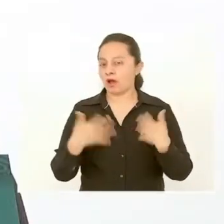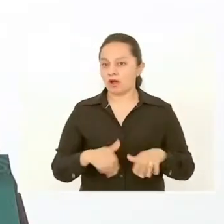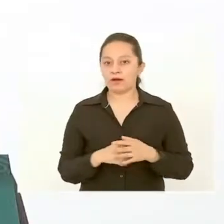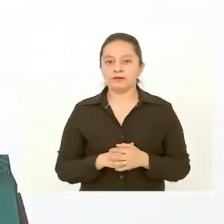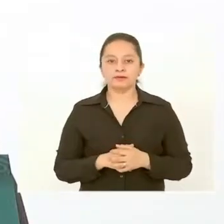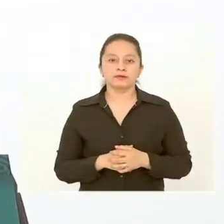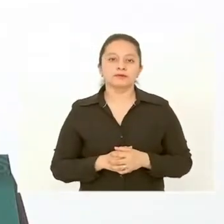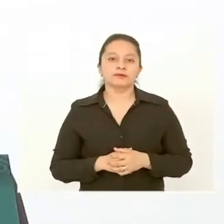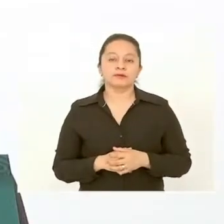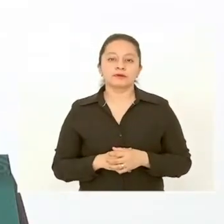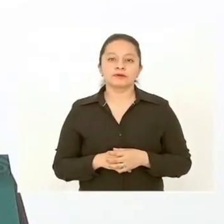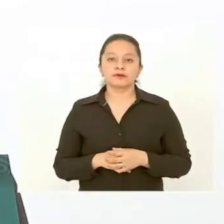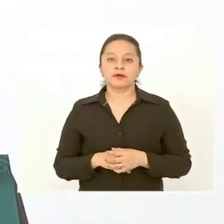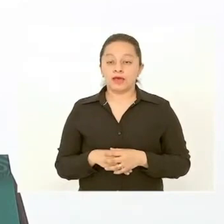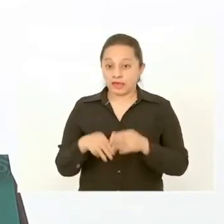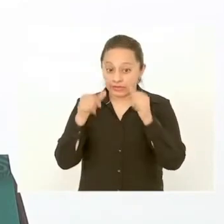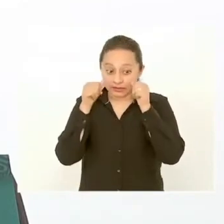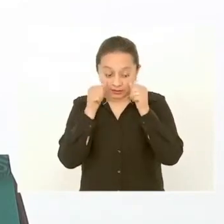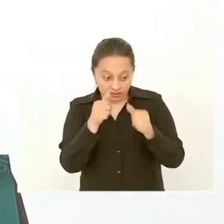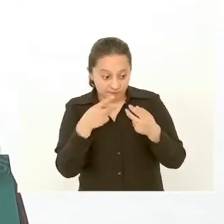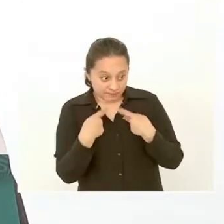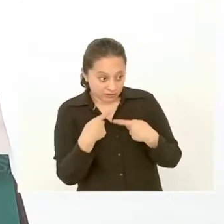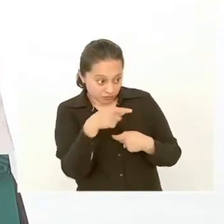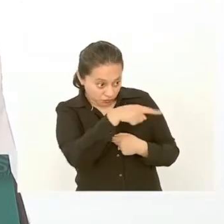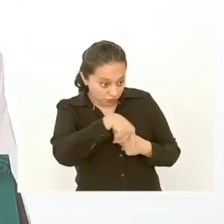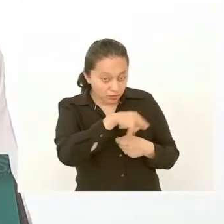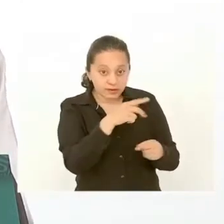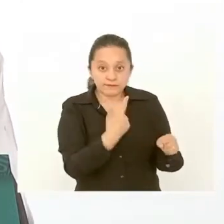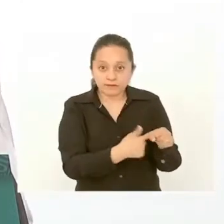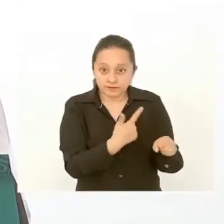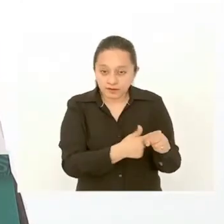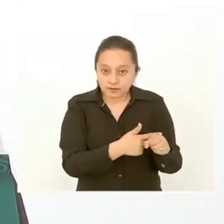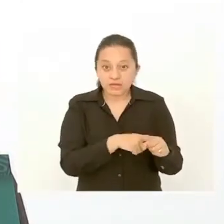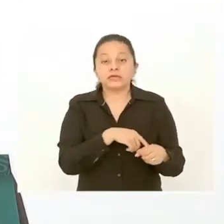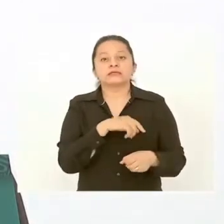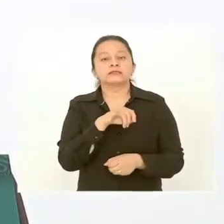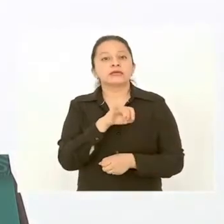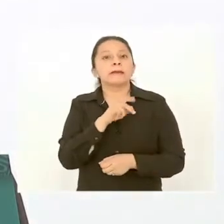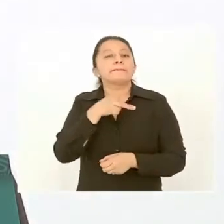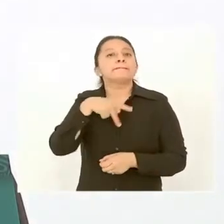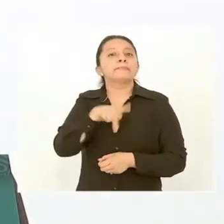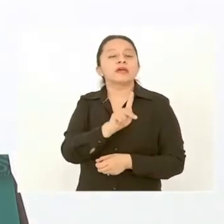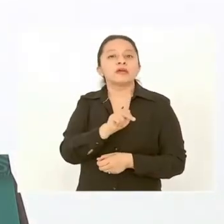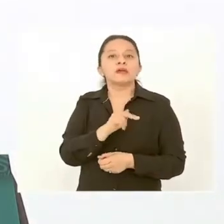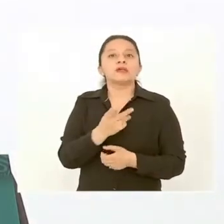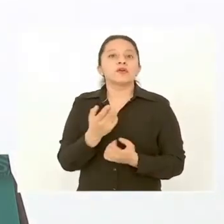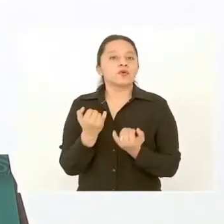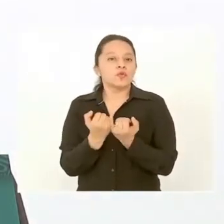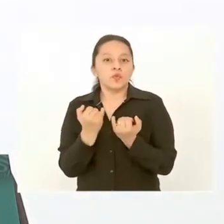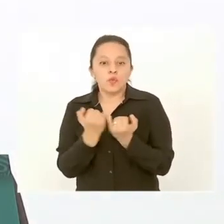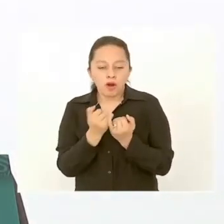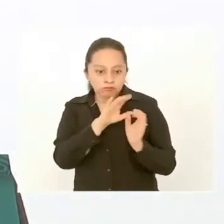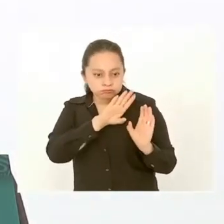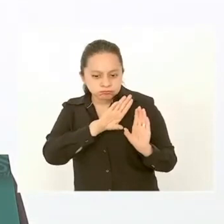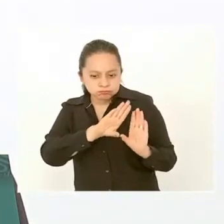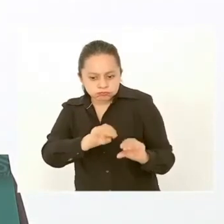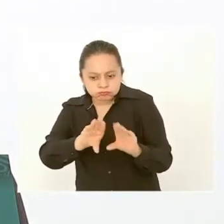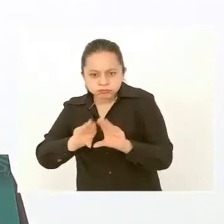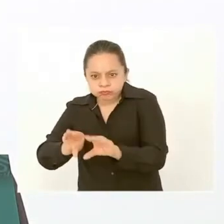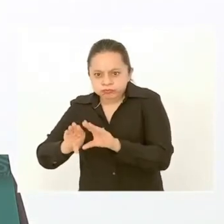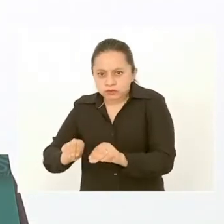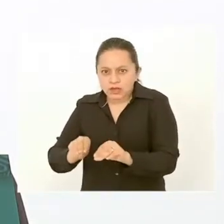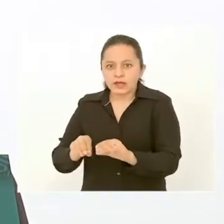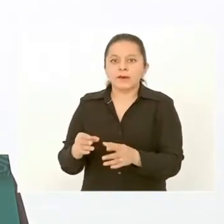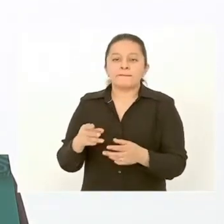a pacientes aquí se van a formar especialistas y eso